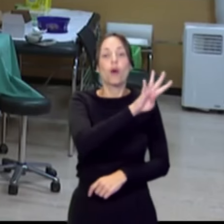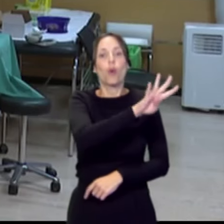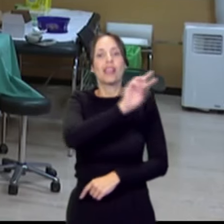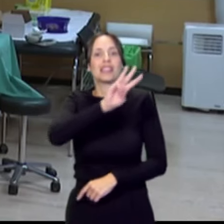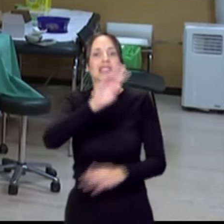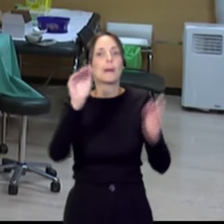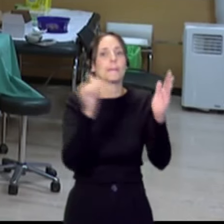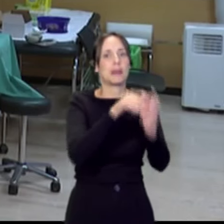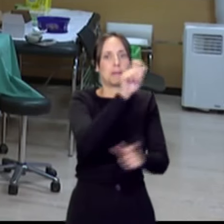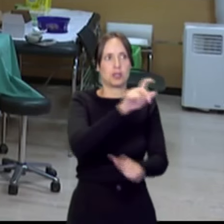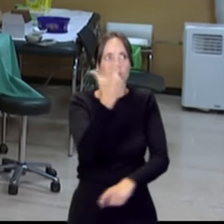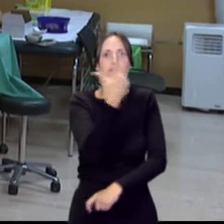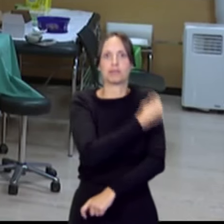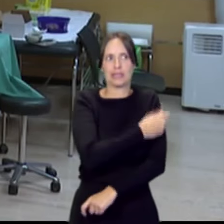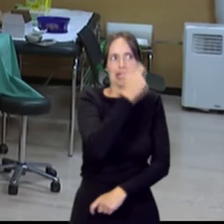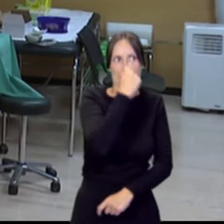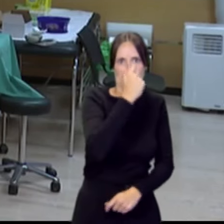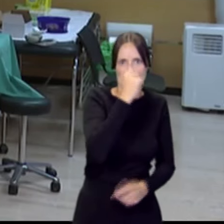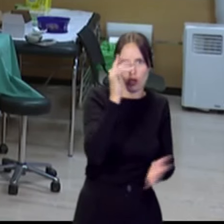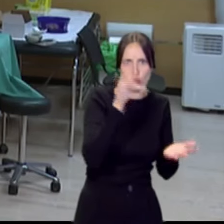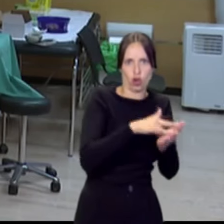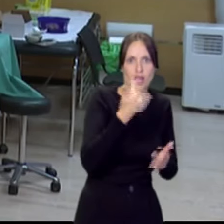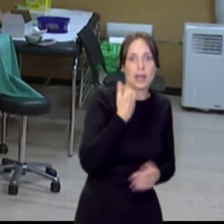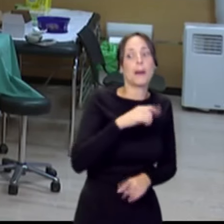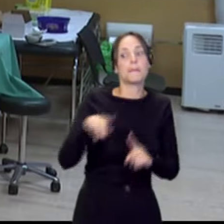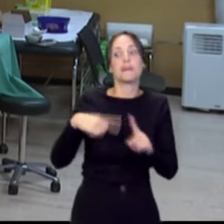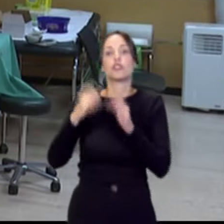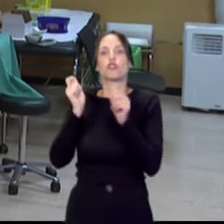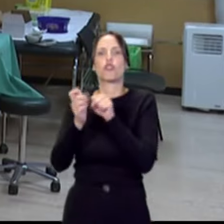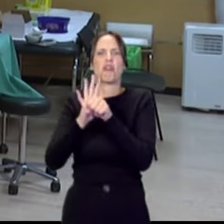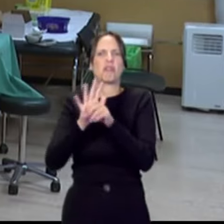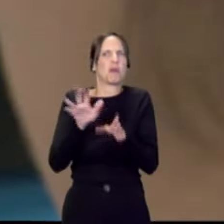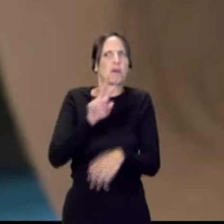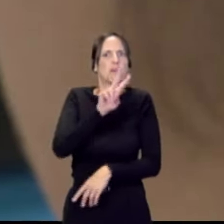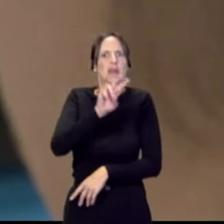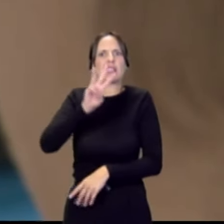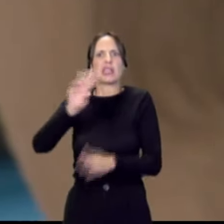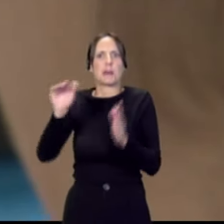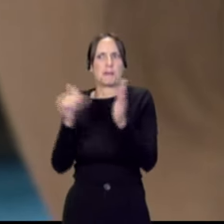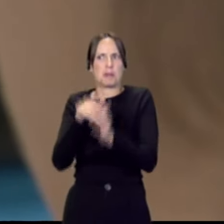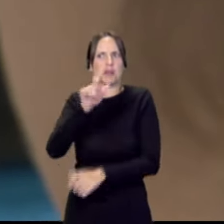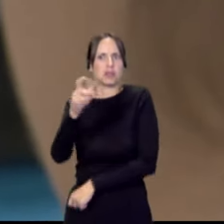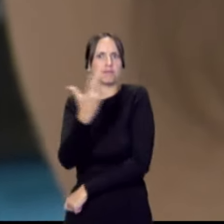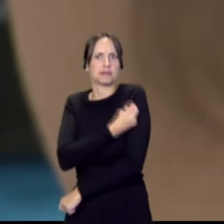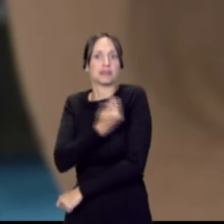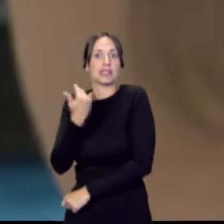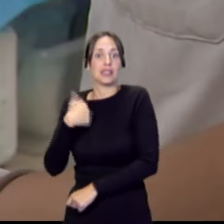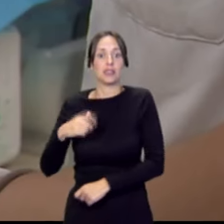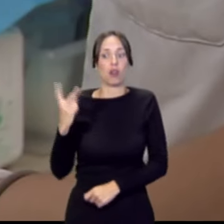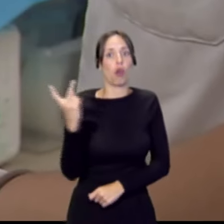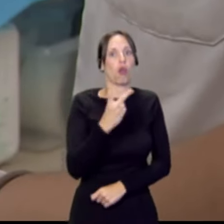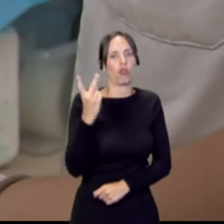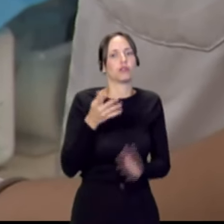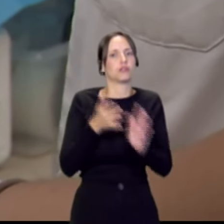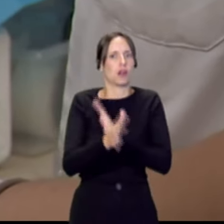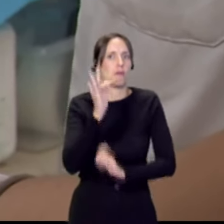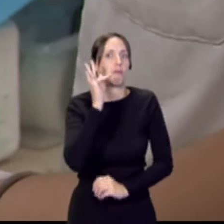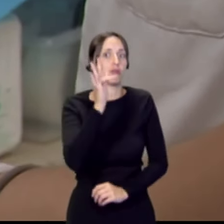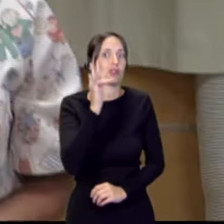actualmente registradas y de la COVID pues más o menos 23.000 dosis. Cifras positivas que achacan a la mayor concienciación